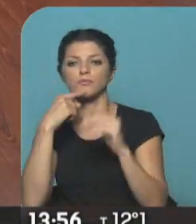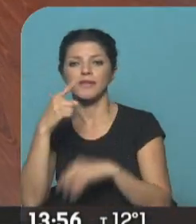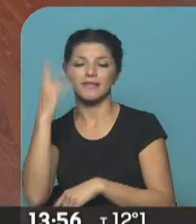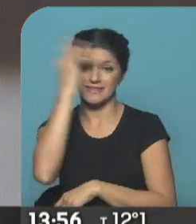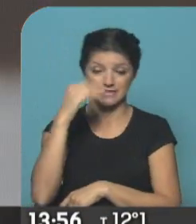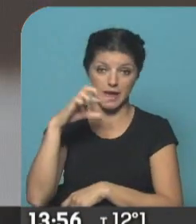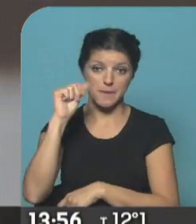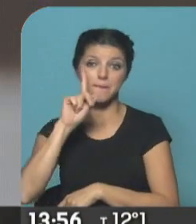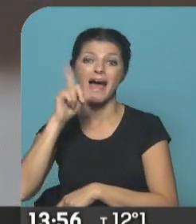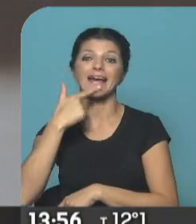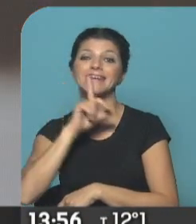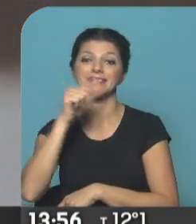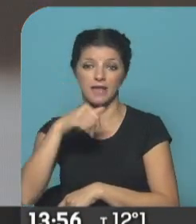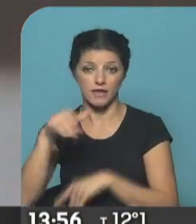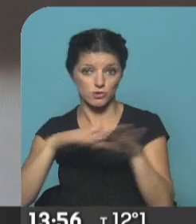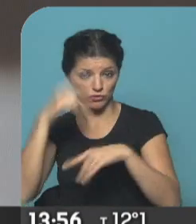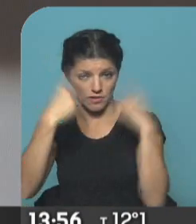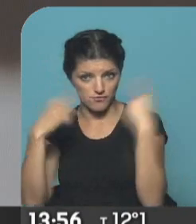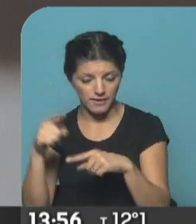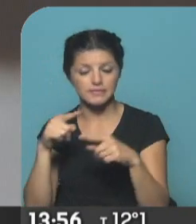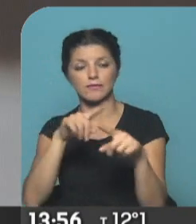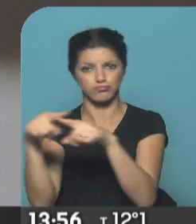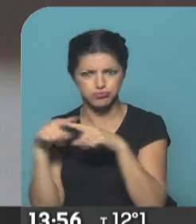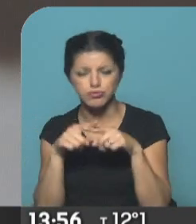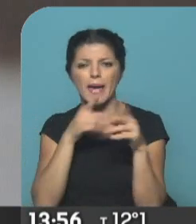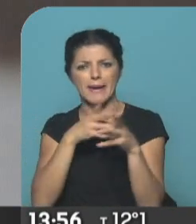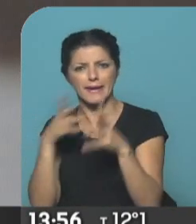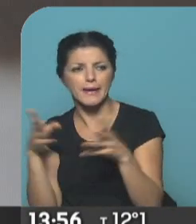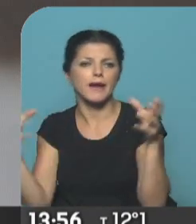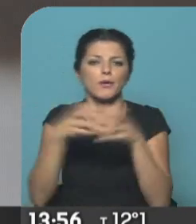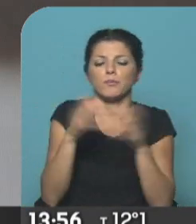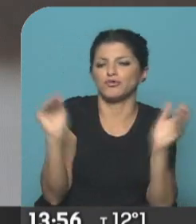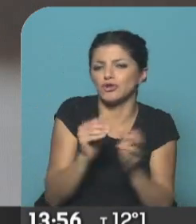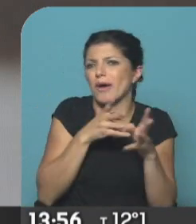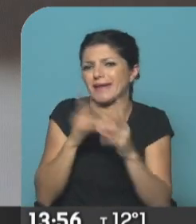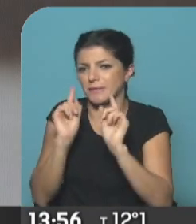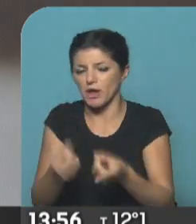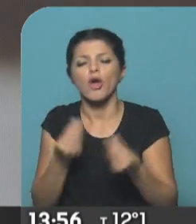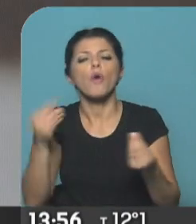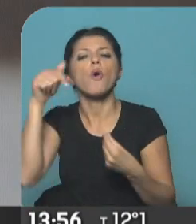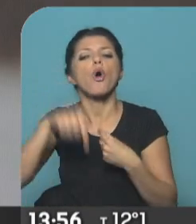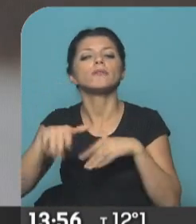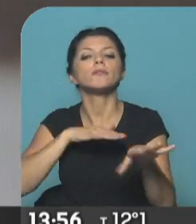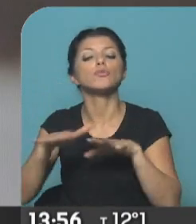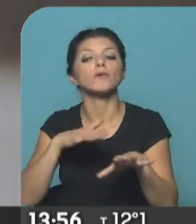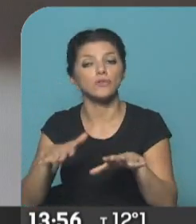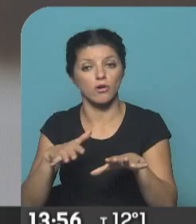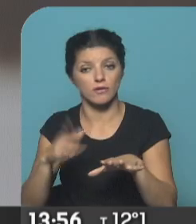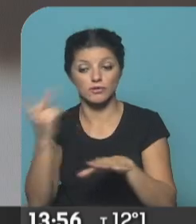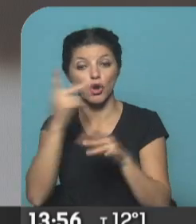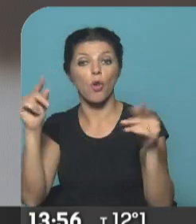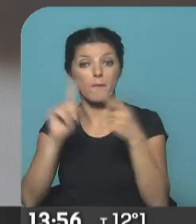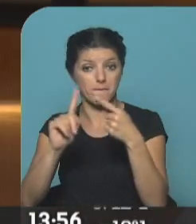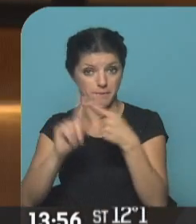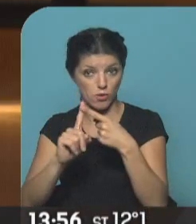A lo largo de su historia de convivencia tensa, hubo guerras, guerras de guerrillas, etcétera. ¿Cuál es la situación o cuál es el escenario de la relación bilateral